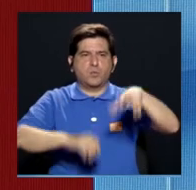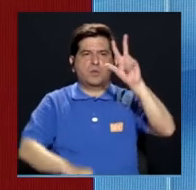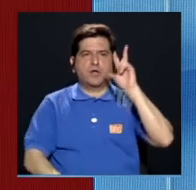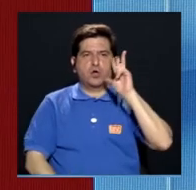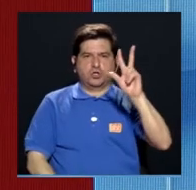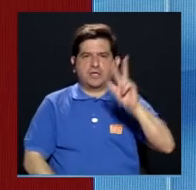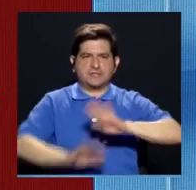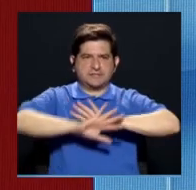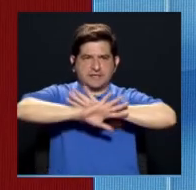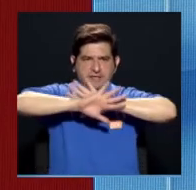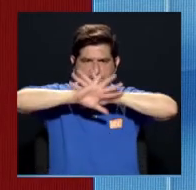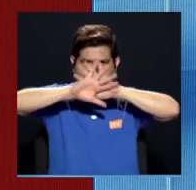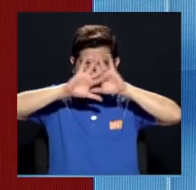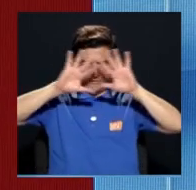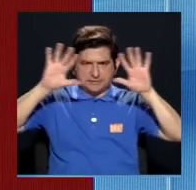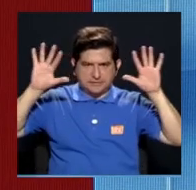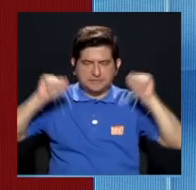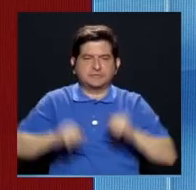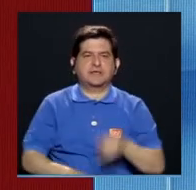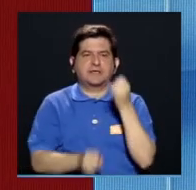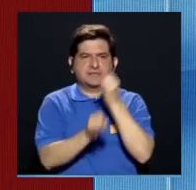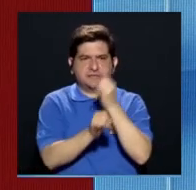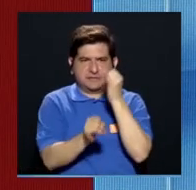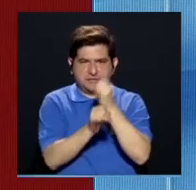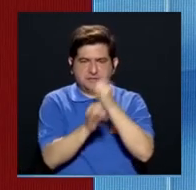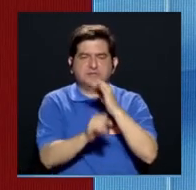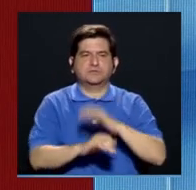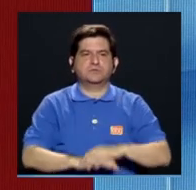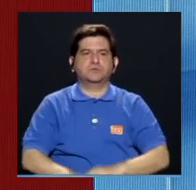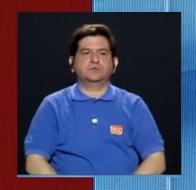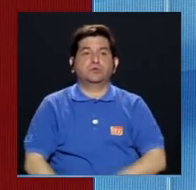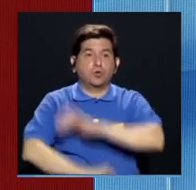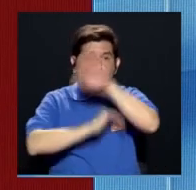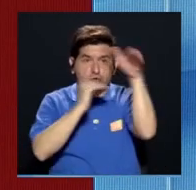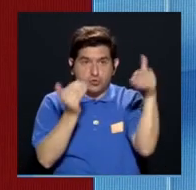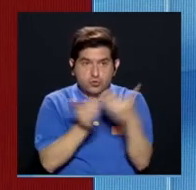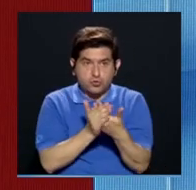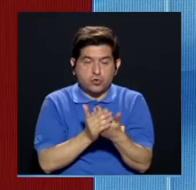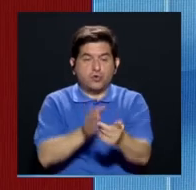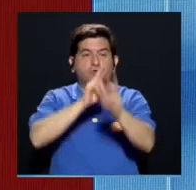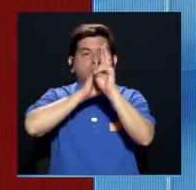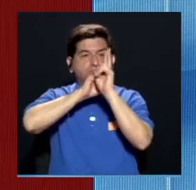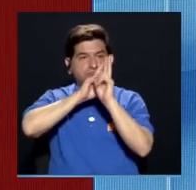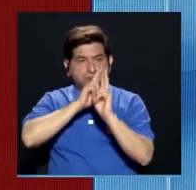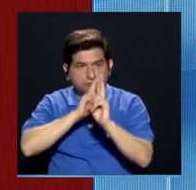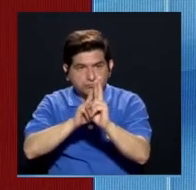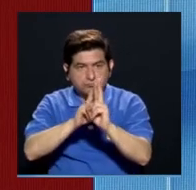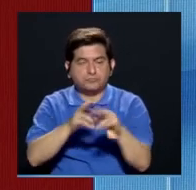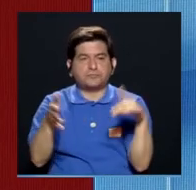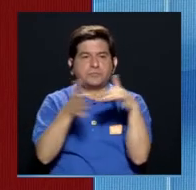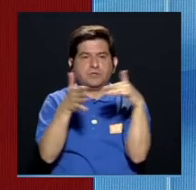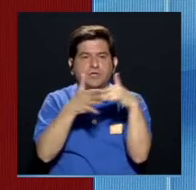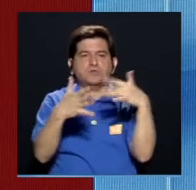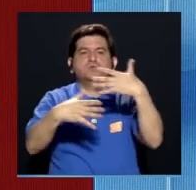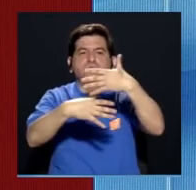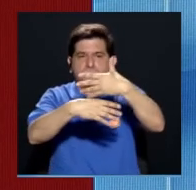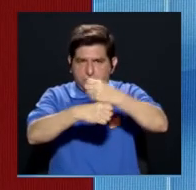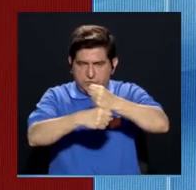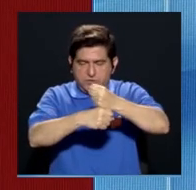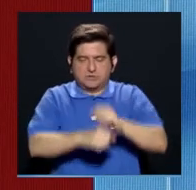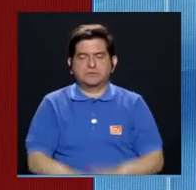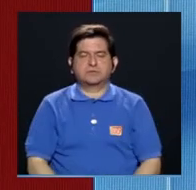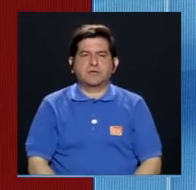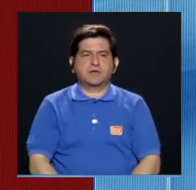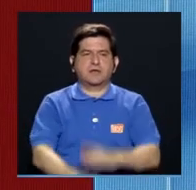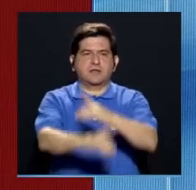3 en transparencia institucional. Todo ello como resultado de un estudio realizado